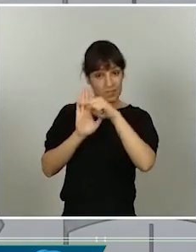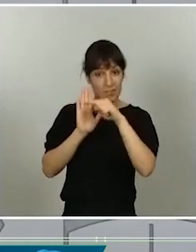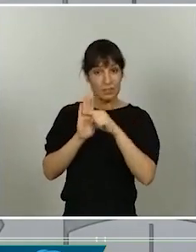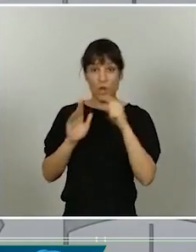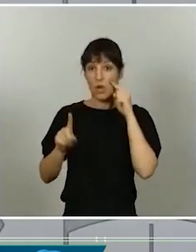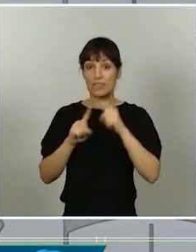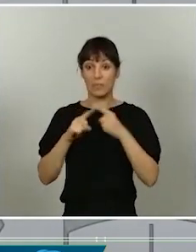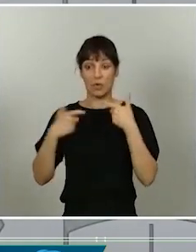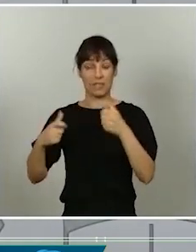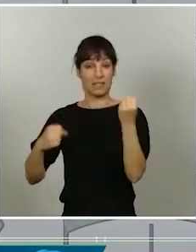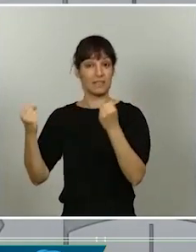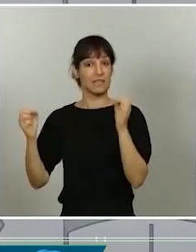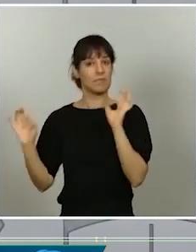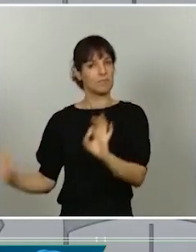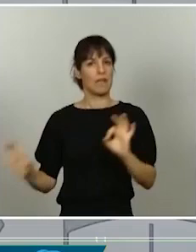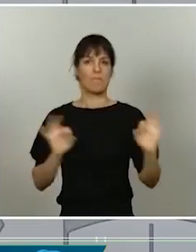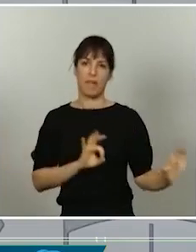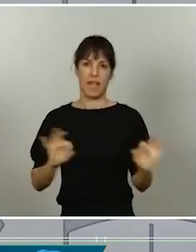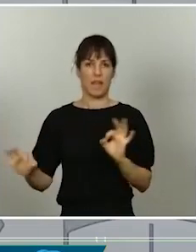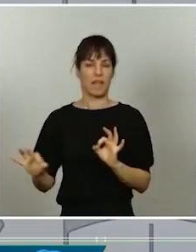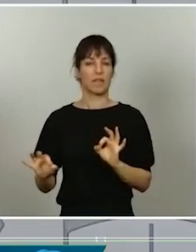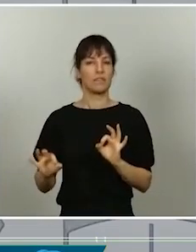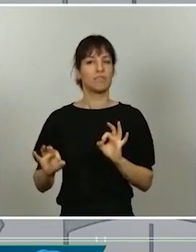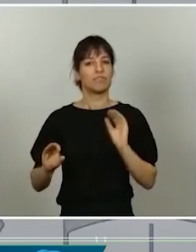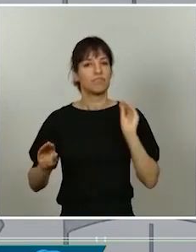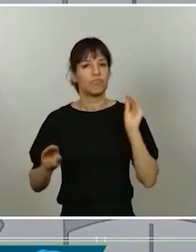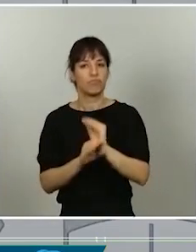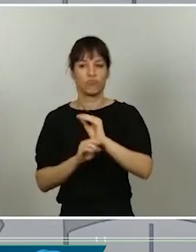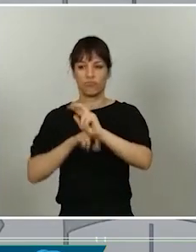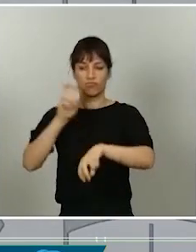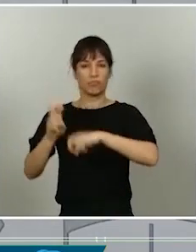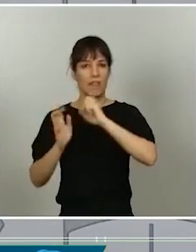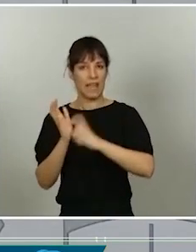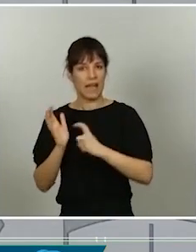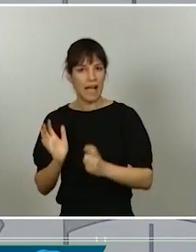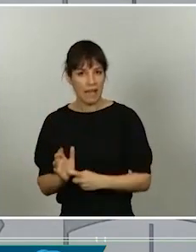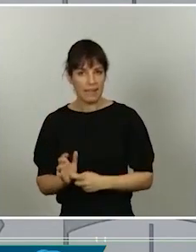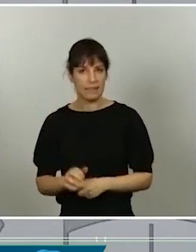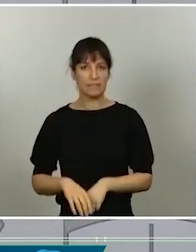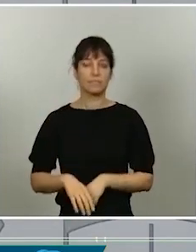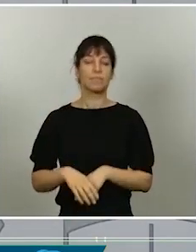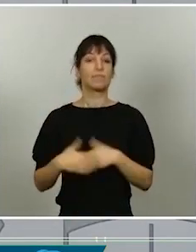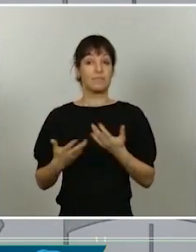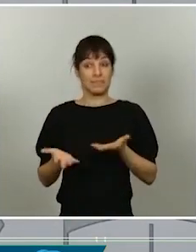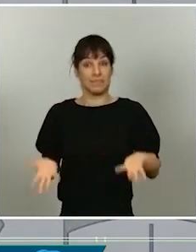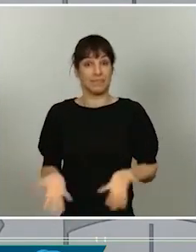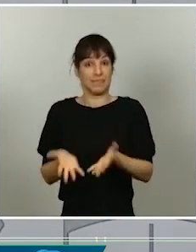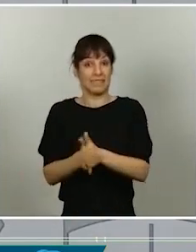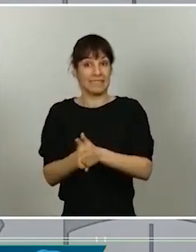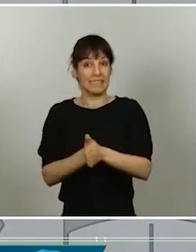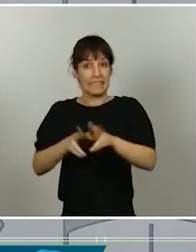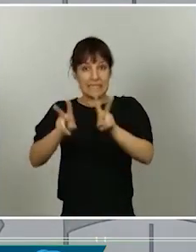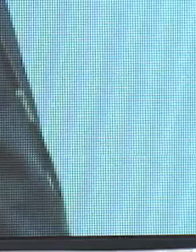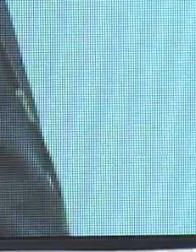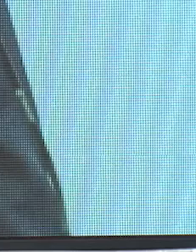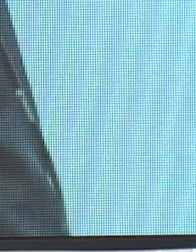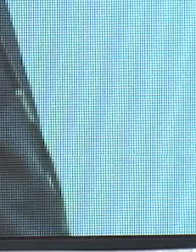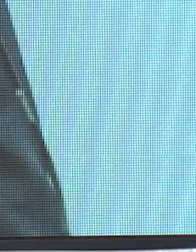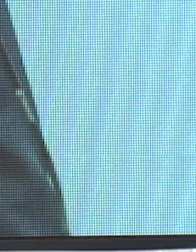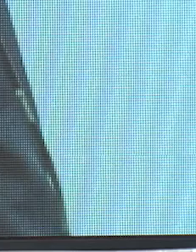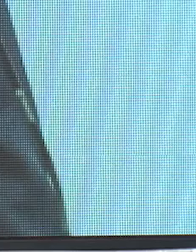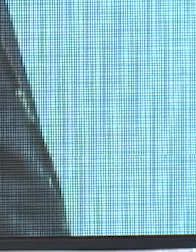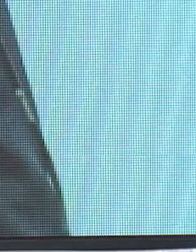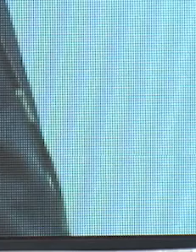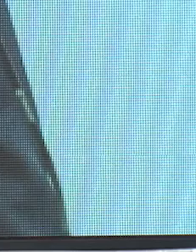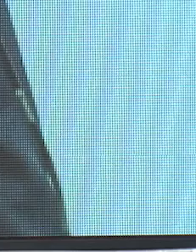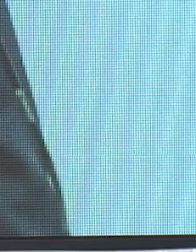momentos ya hay más gente que cobra de la seguridad social que trabajando por cuenta propia por cuenta ajena hoy firma usted un artículo